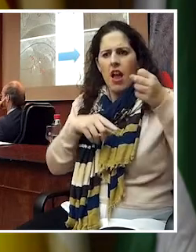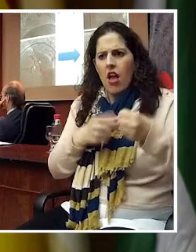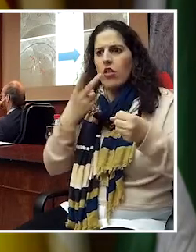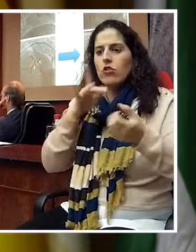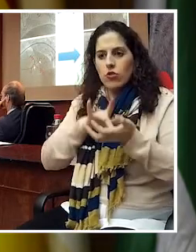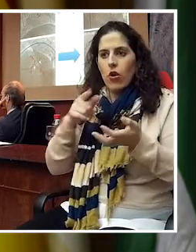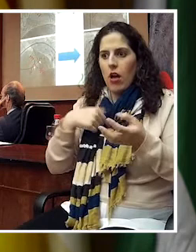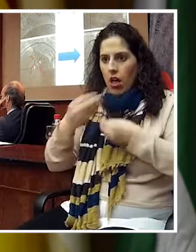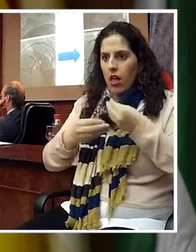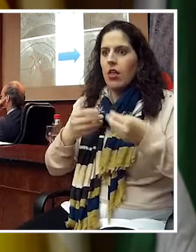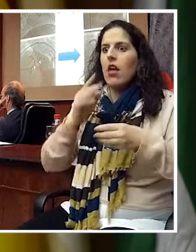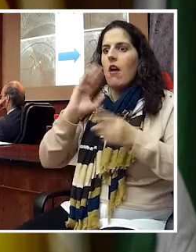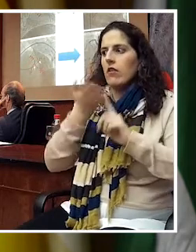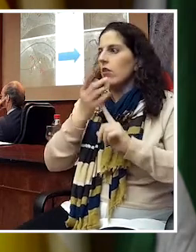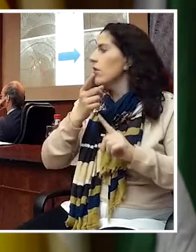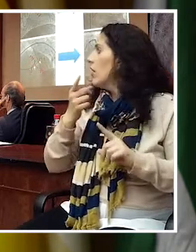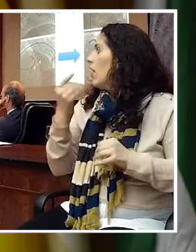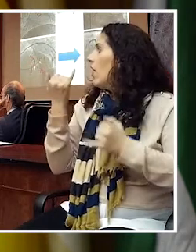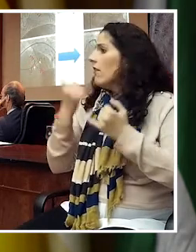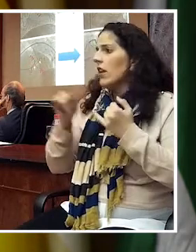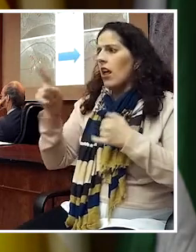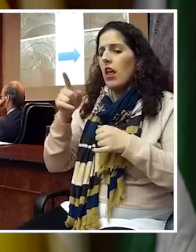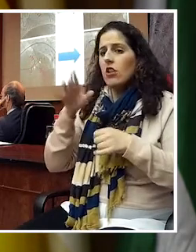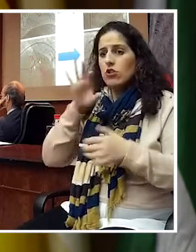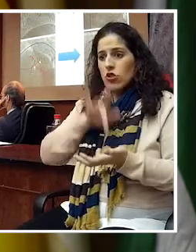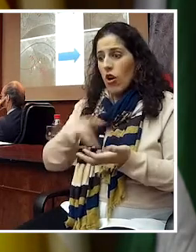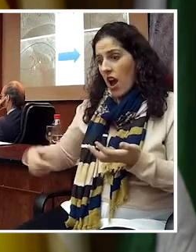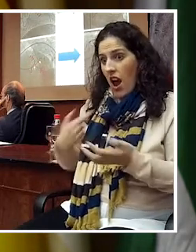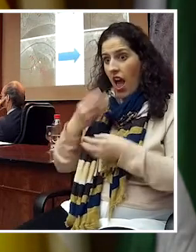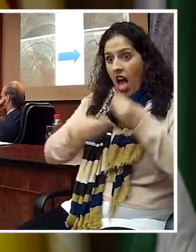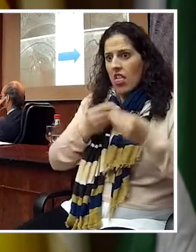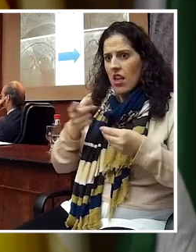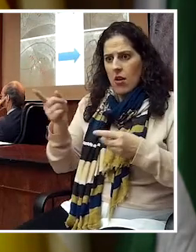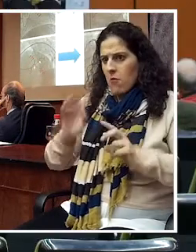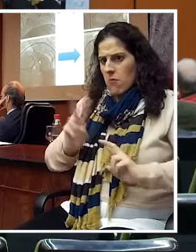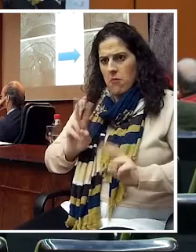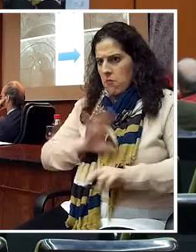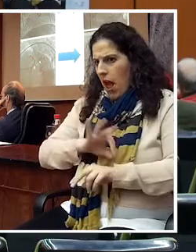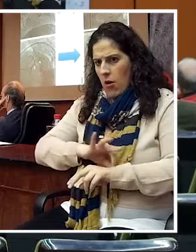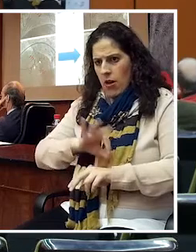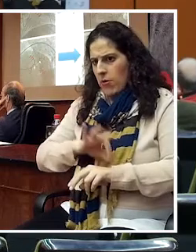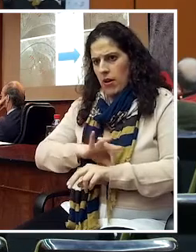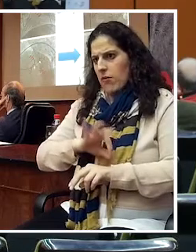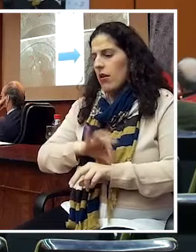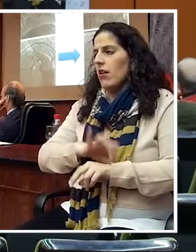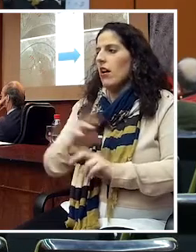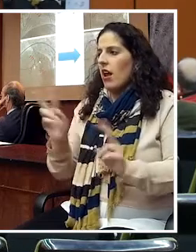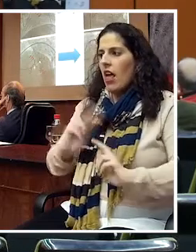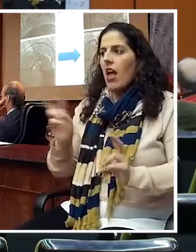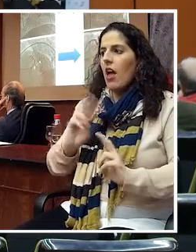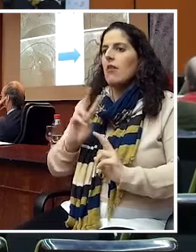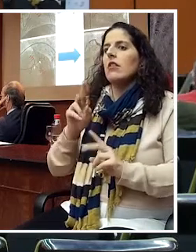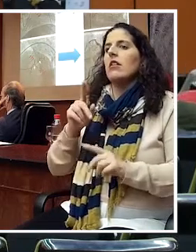con afectación proximal. Esto hizo que él se puso muy inestable, se puso muy malo, con una situación de